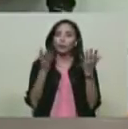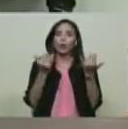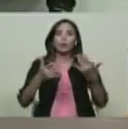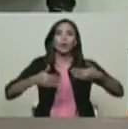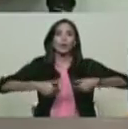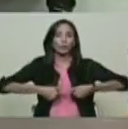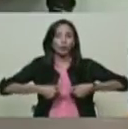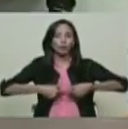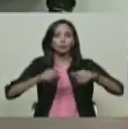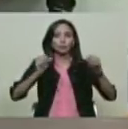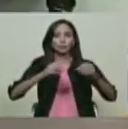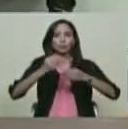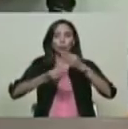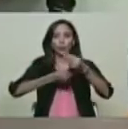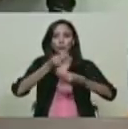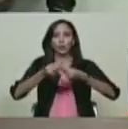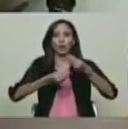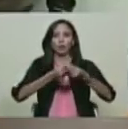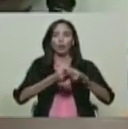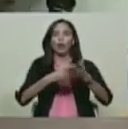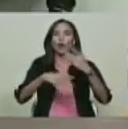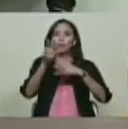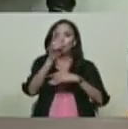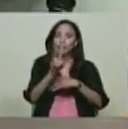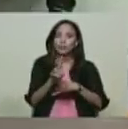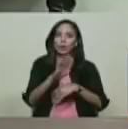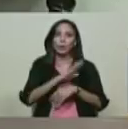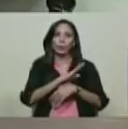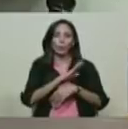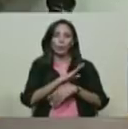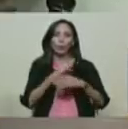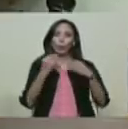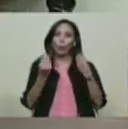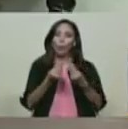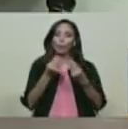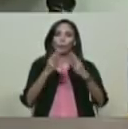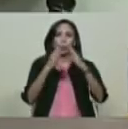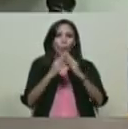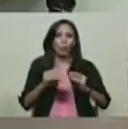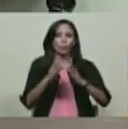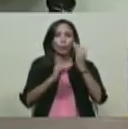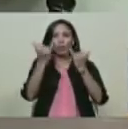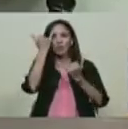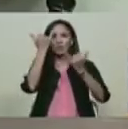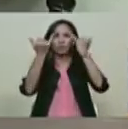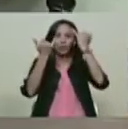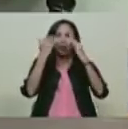estamos haciendo, para nosotros venezolanizar todos los términos,